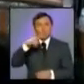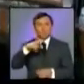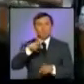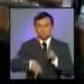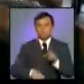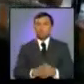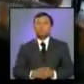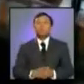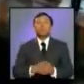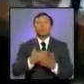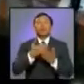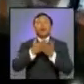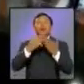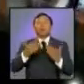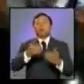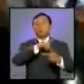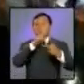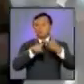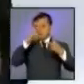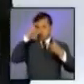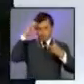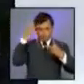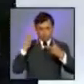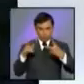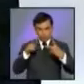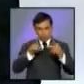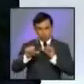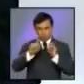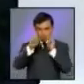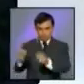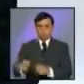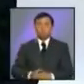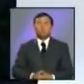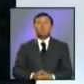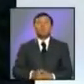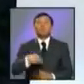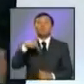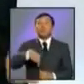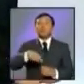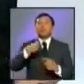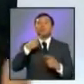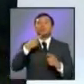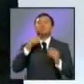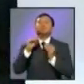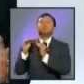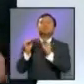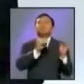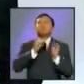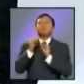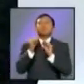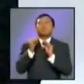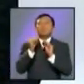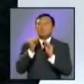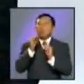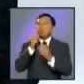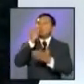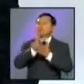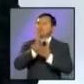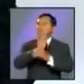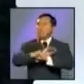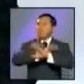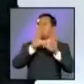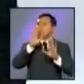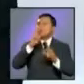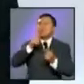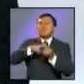parece terrible fue llegar a comprar el voto al debate lo notaron sí Enrique Peña Nieto llegó a